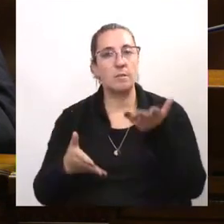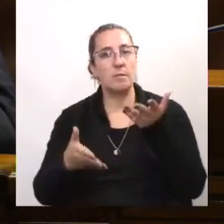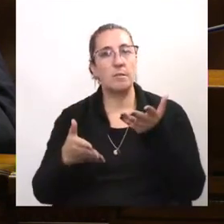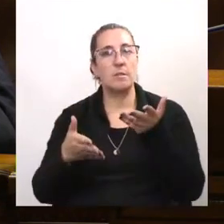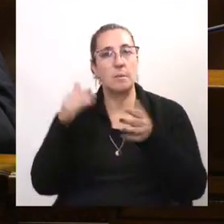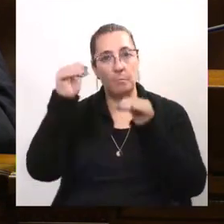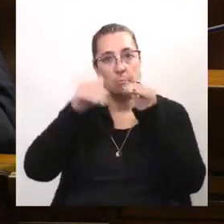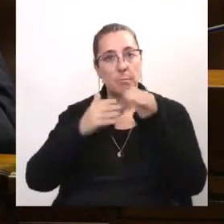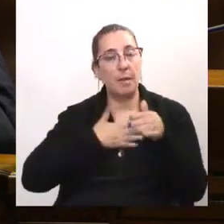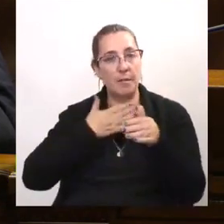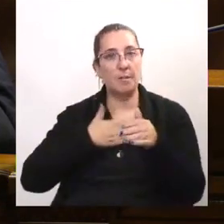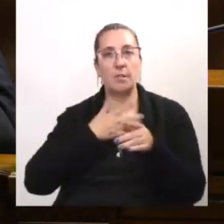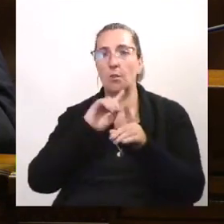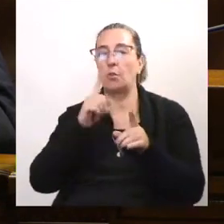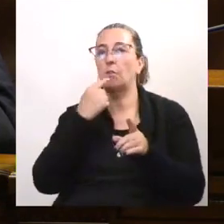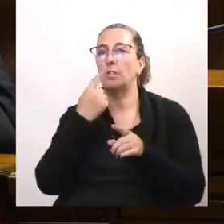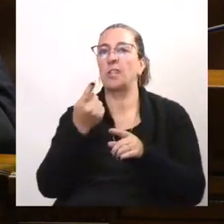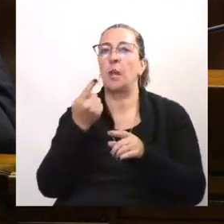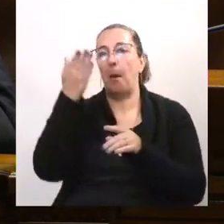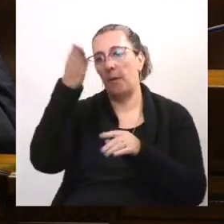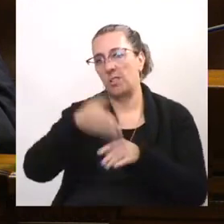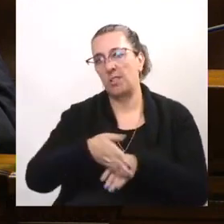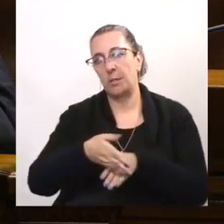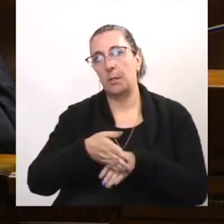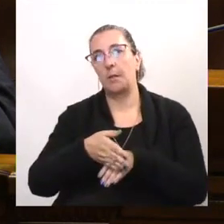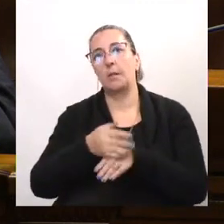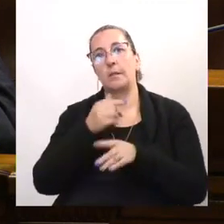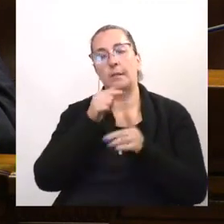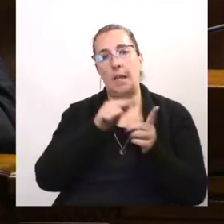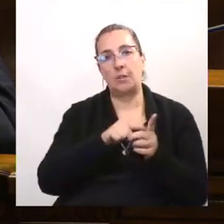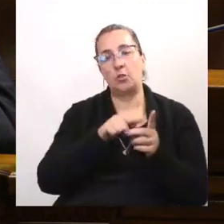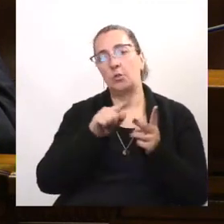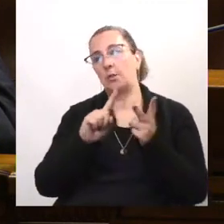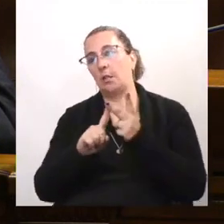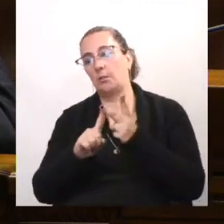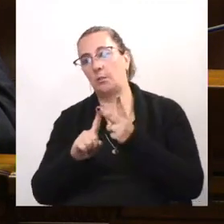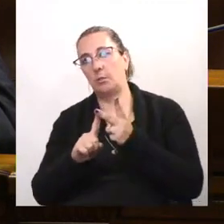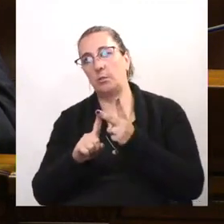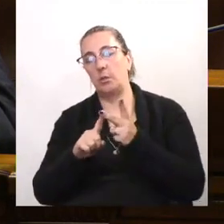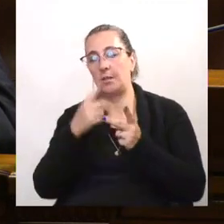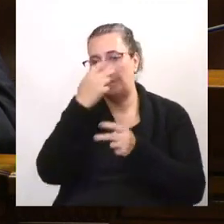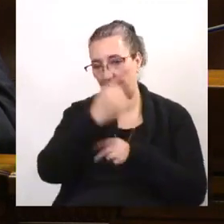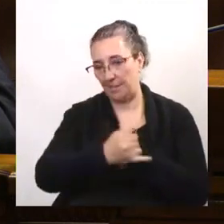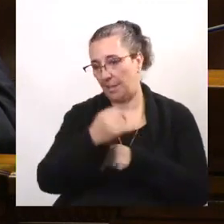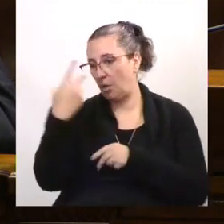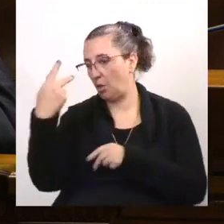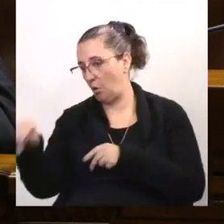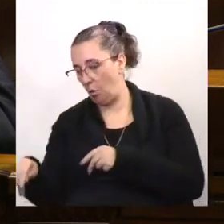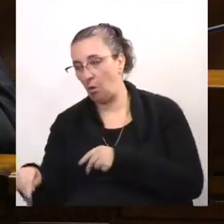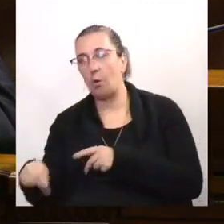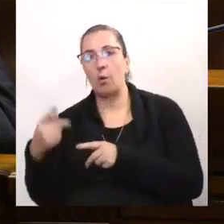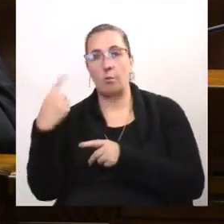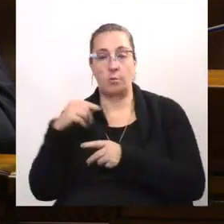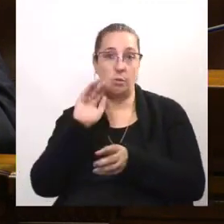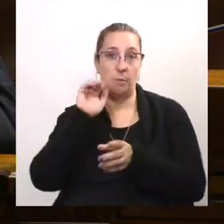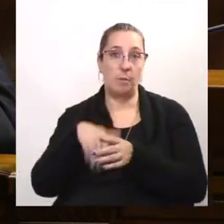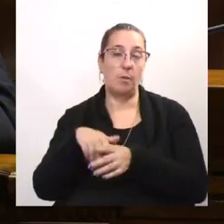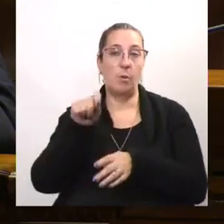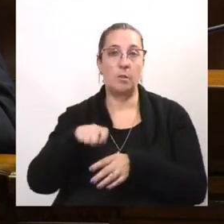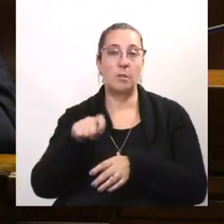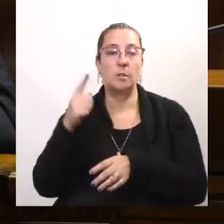juez de plebiscito diciendo el porcentaje de sí fue tanto y el porcentaje de no fue este otro, que eso también es parte de ser juez de plebiscito,